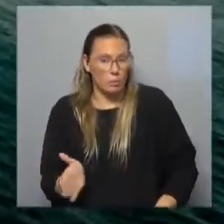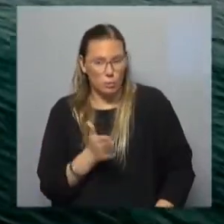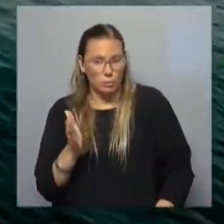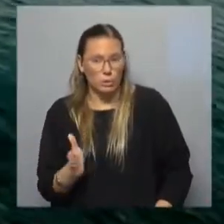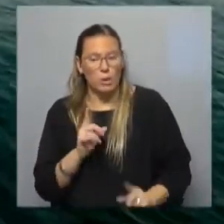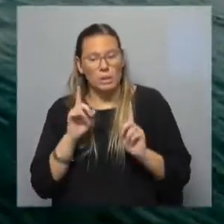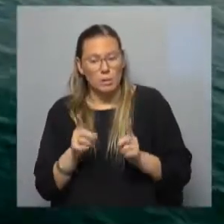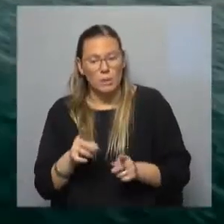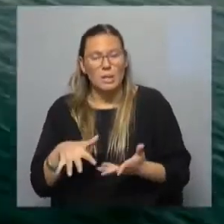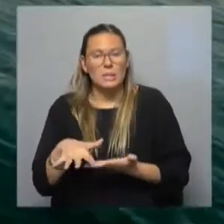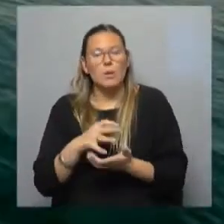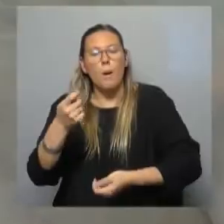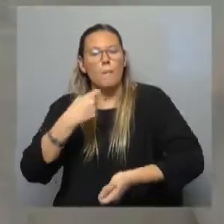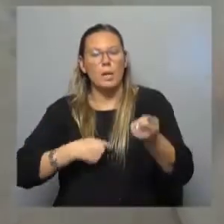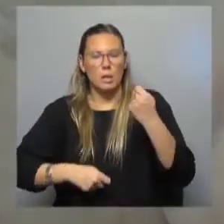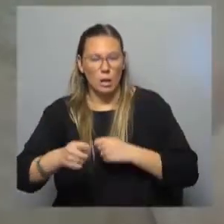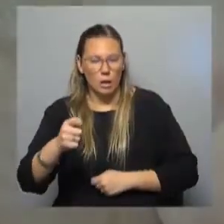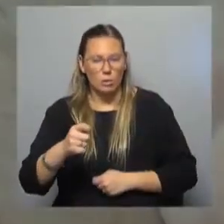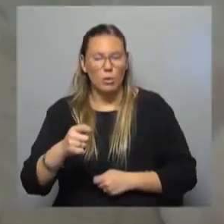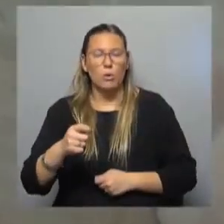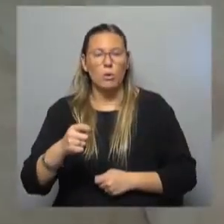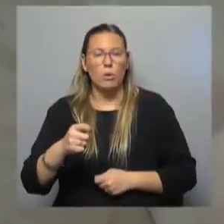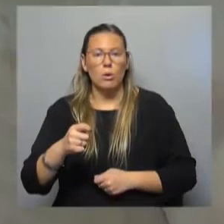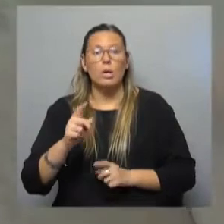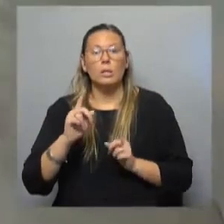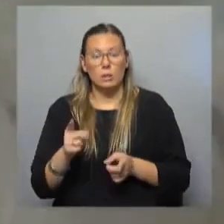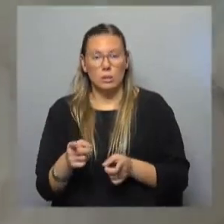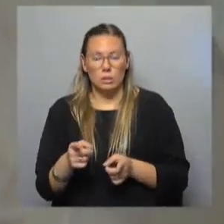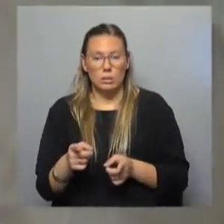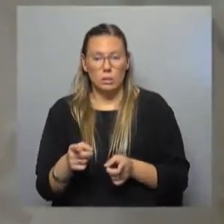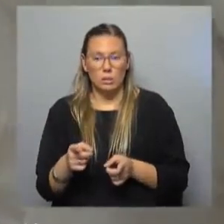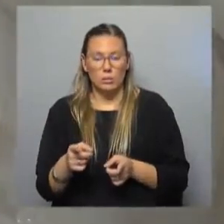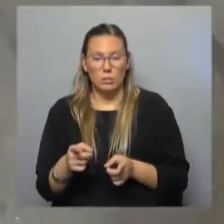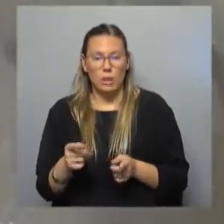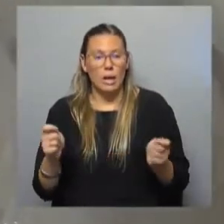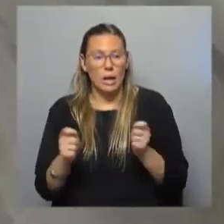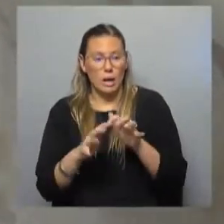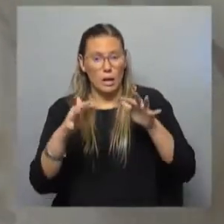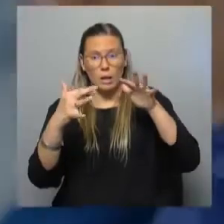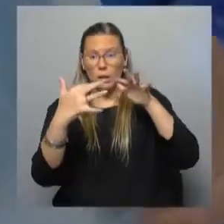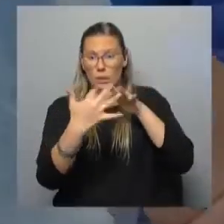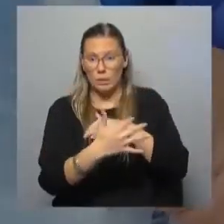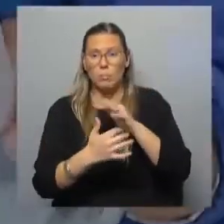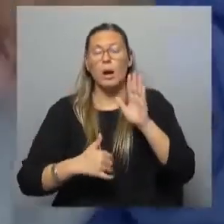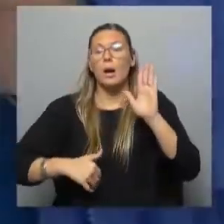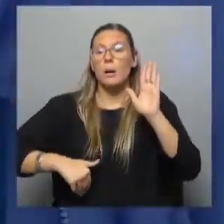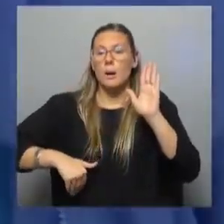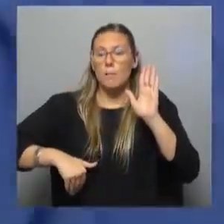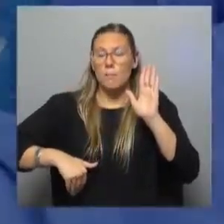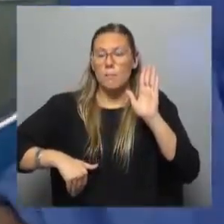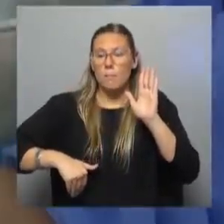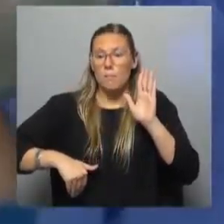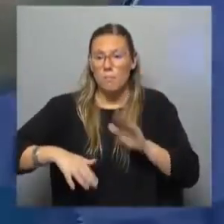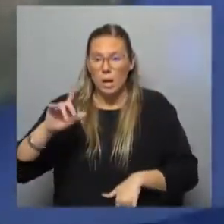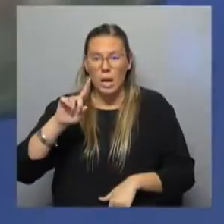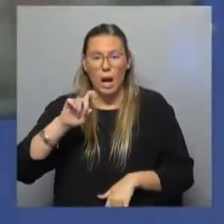sino a efectos del mercado, un efecto también de cambio climático, de incrementos del nivel